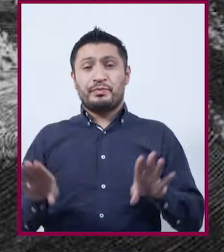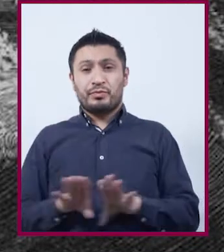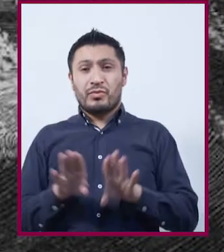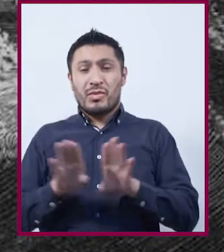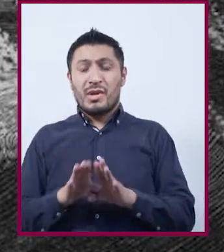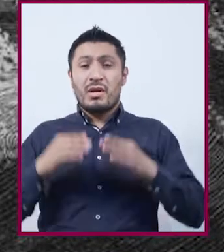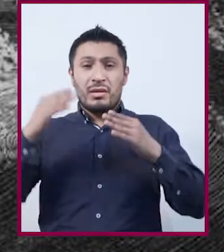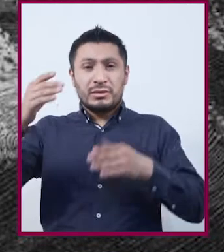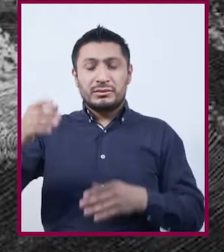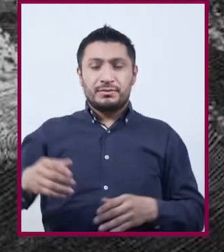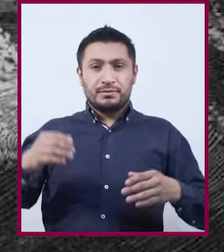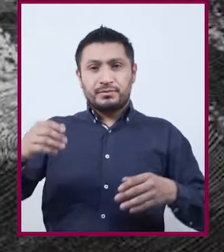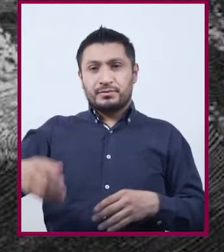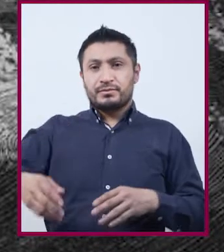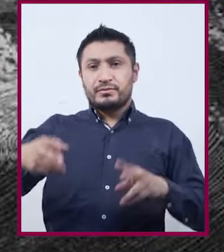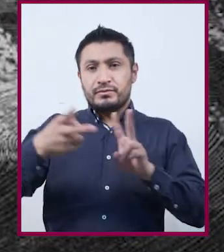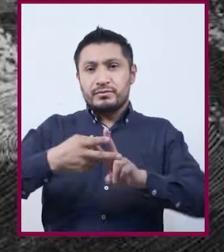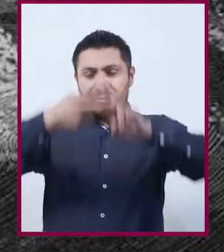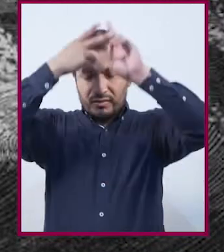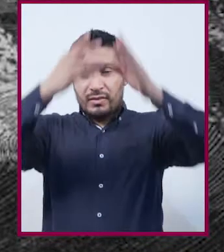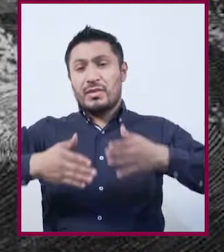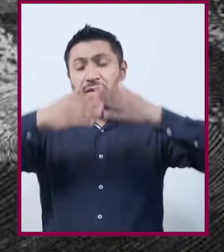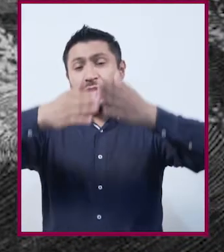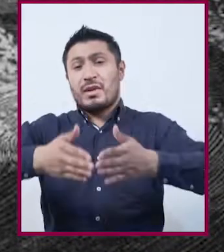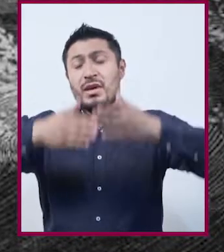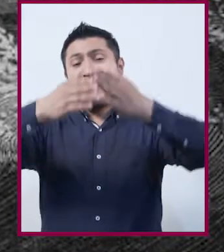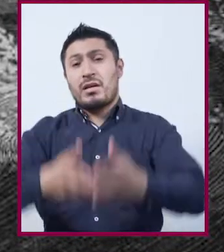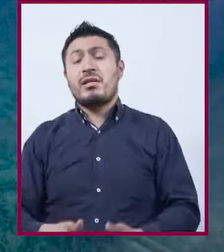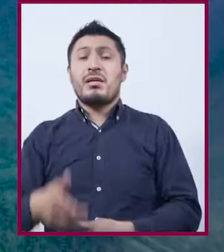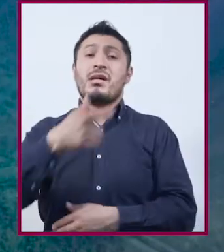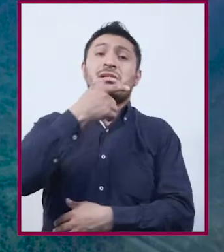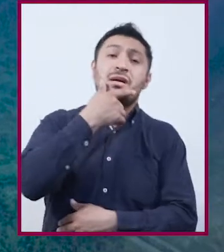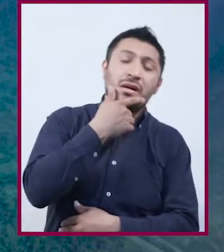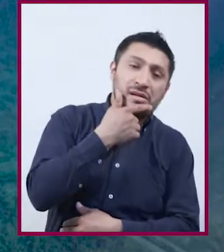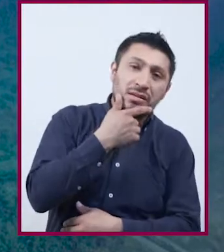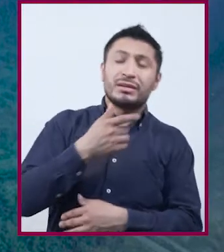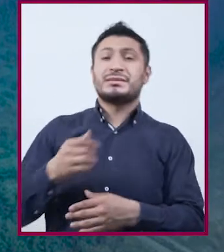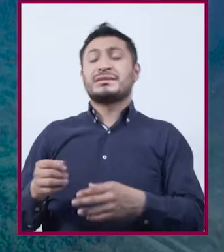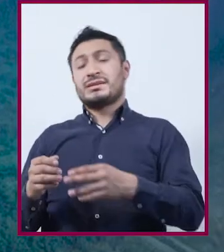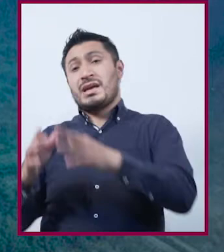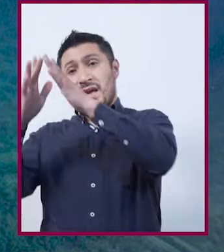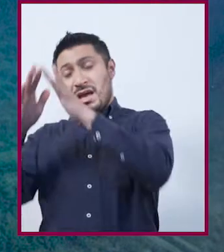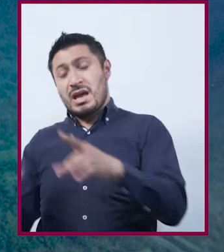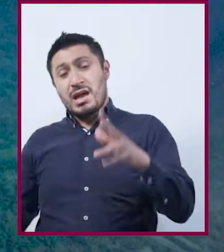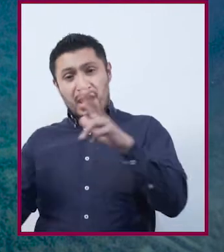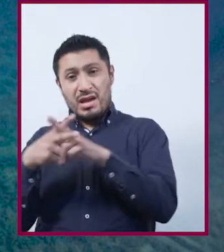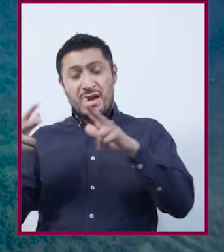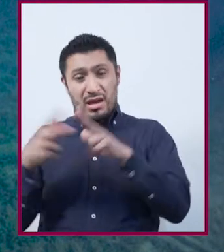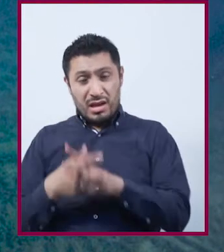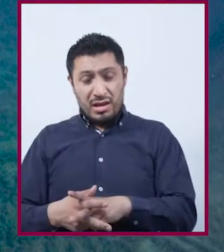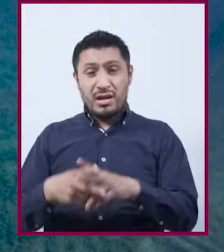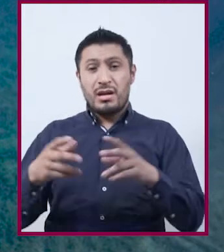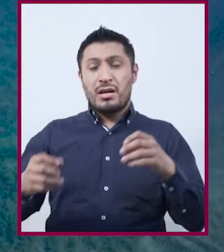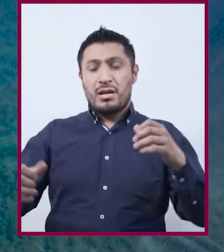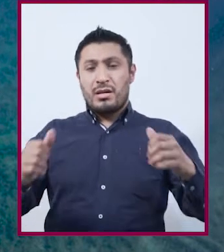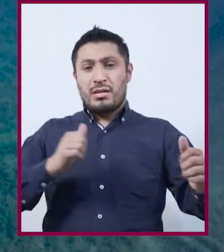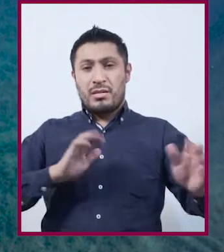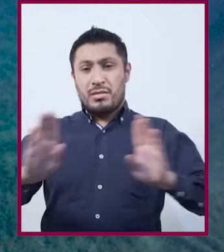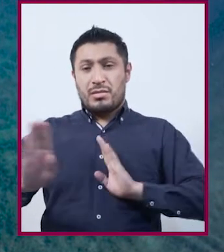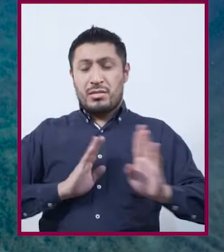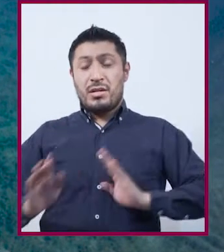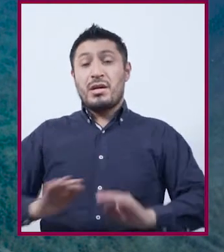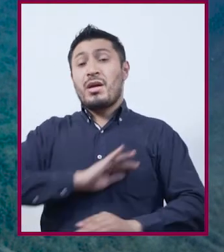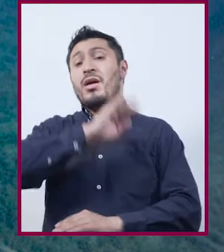ellos fueron tripulantes de los barcos franceses, españoles y británicos que se encontraban en guerra. Los soldados